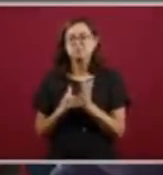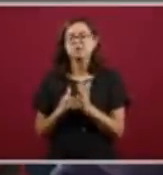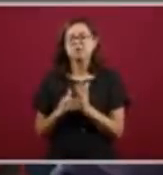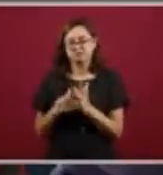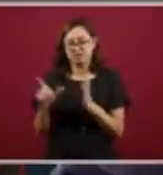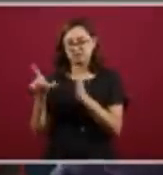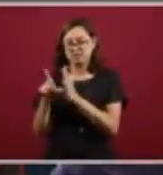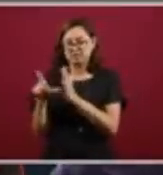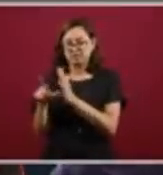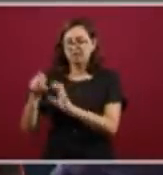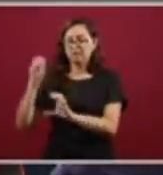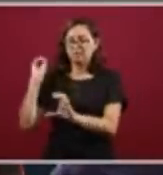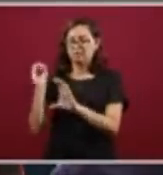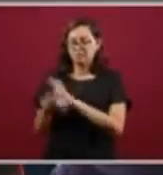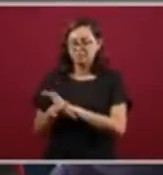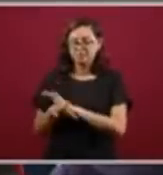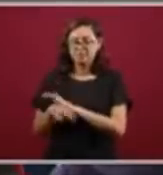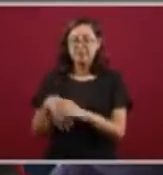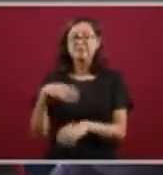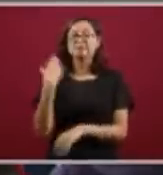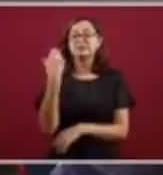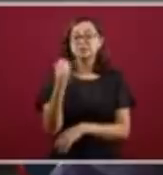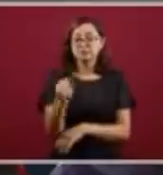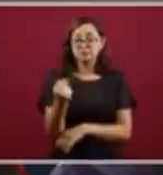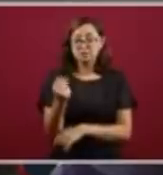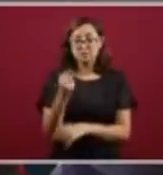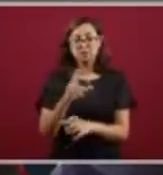bienestar, y en septiembre serán